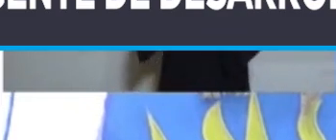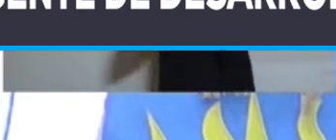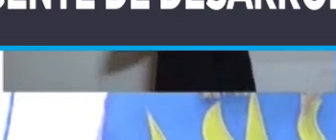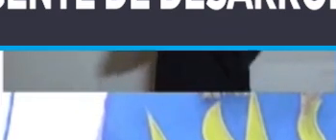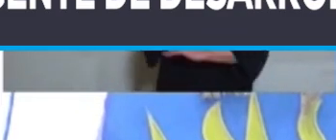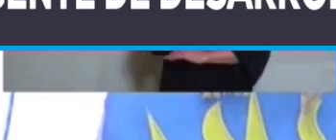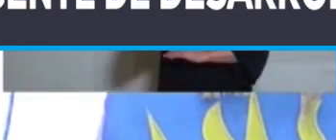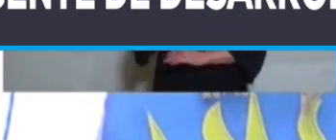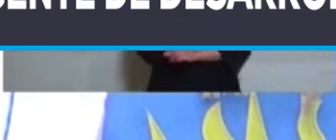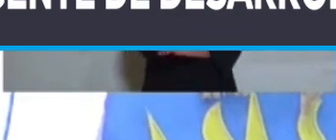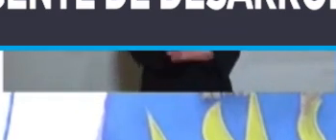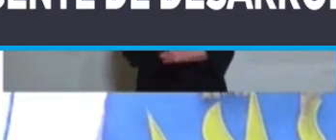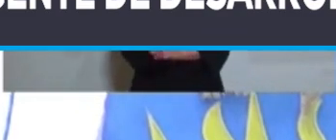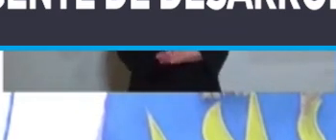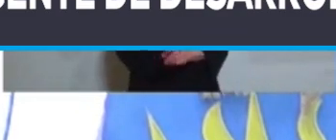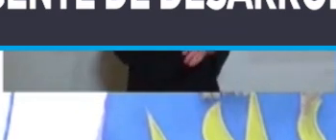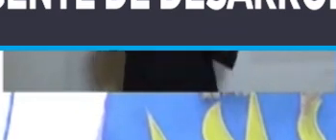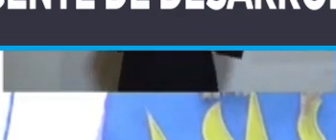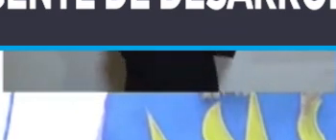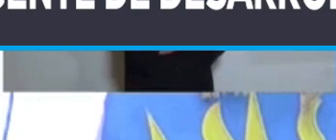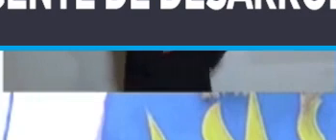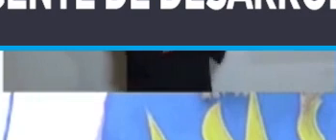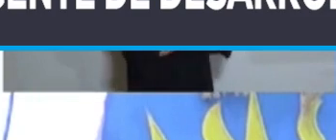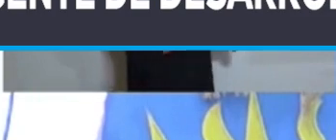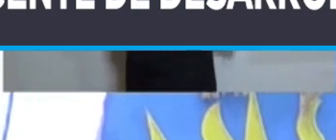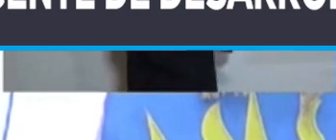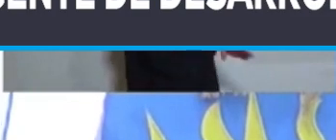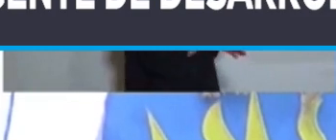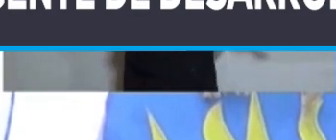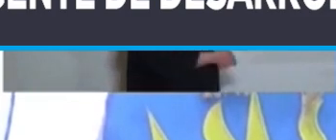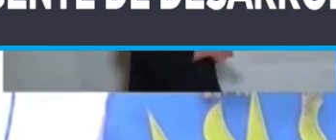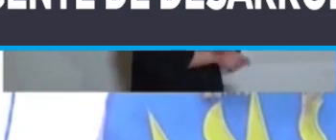no una cueva de negocios financieros para los amigos del poder.